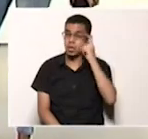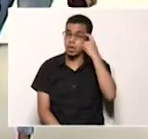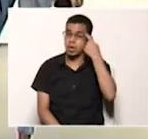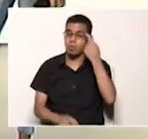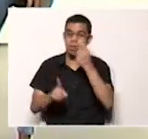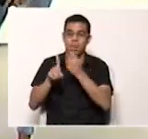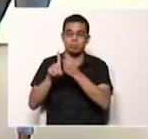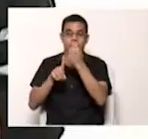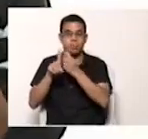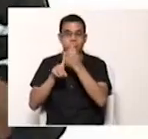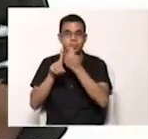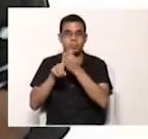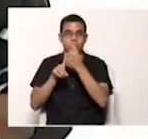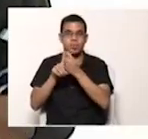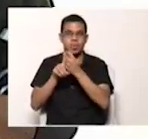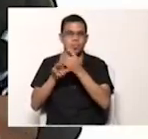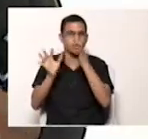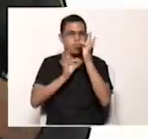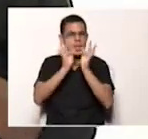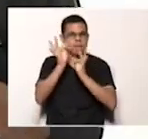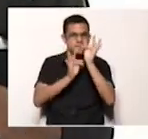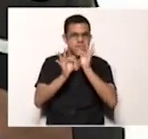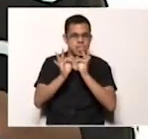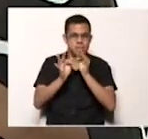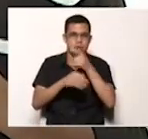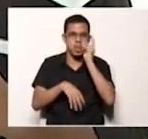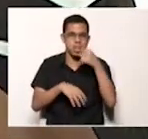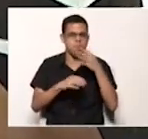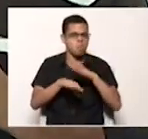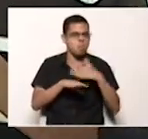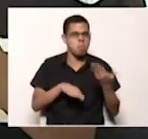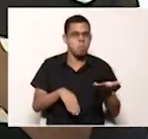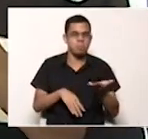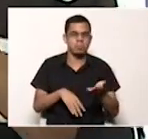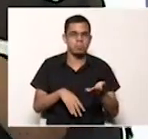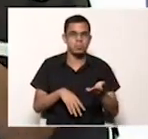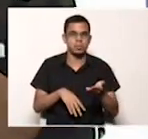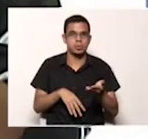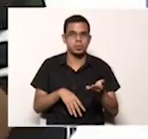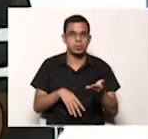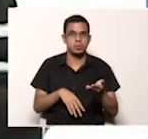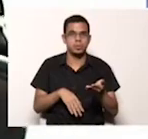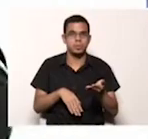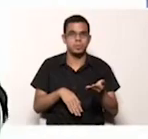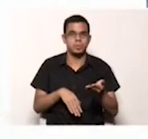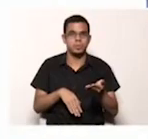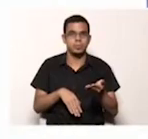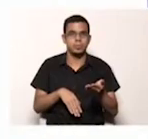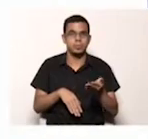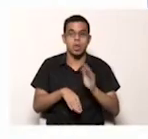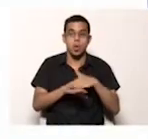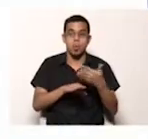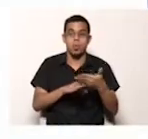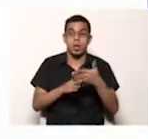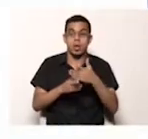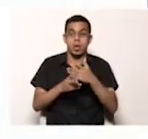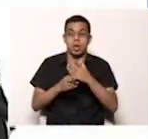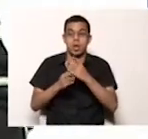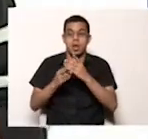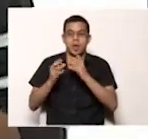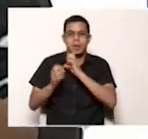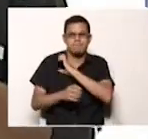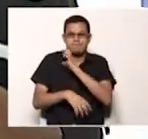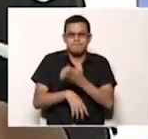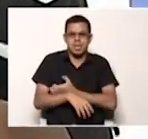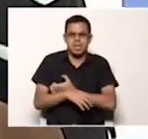magnitud física. Correcto. ¿Por qué física? Porque ella es la que indica, ¿verdad?, la energía interna de que posee